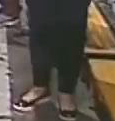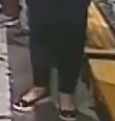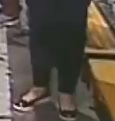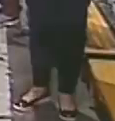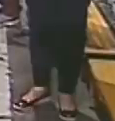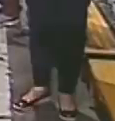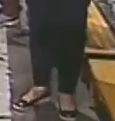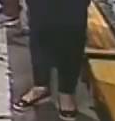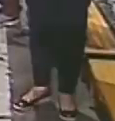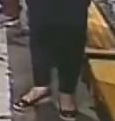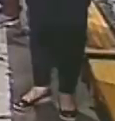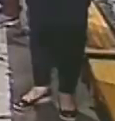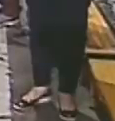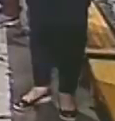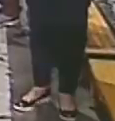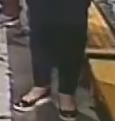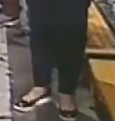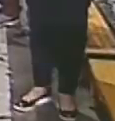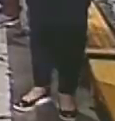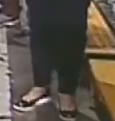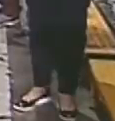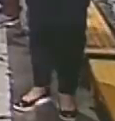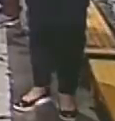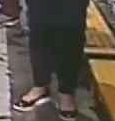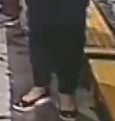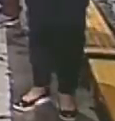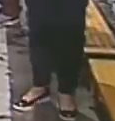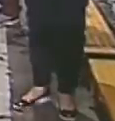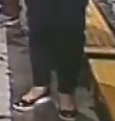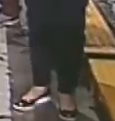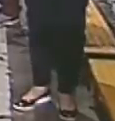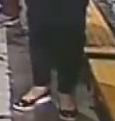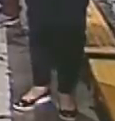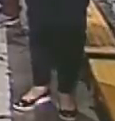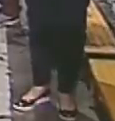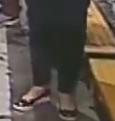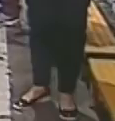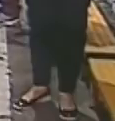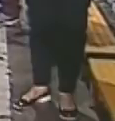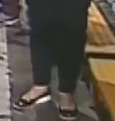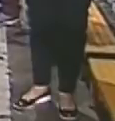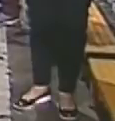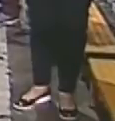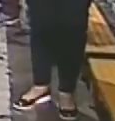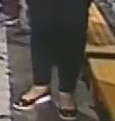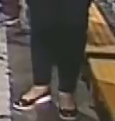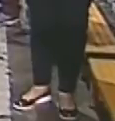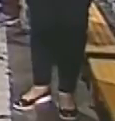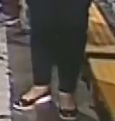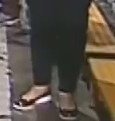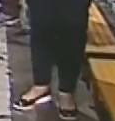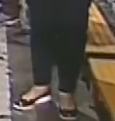lo máximo que tenemos. Hoy estamos en miércoles de economía.